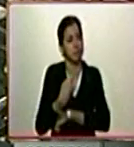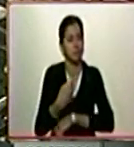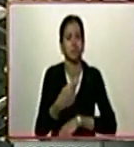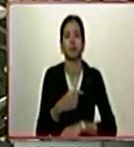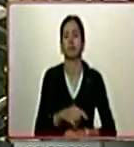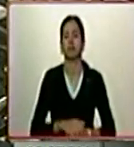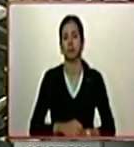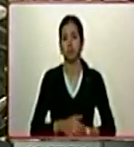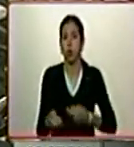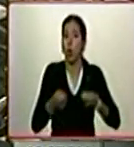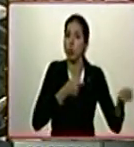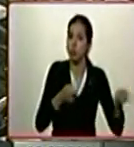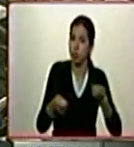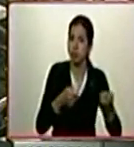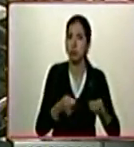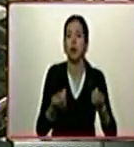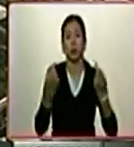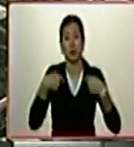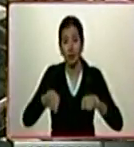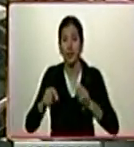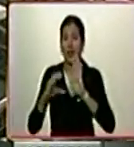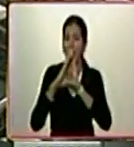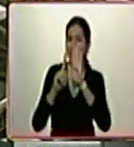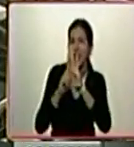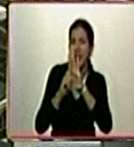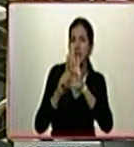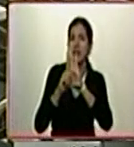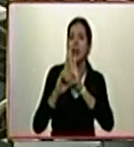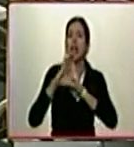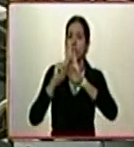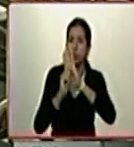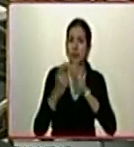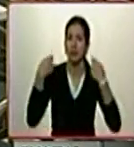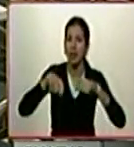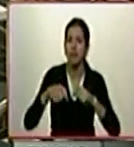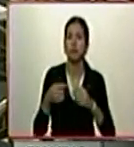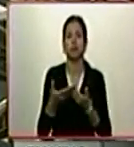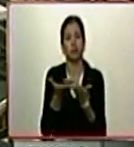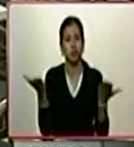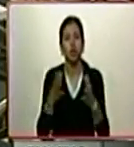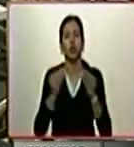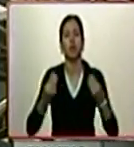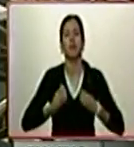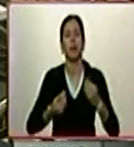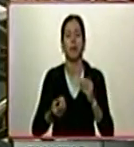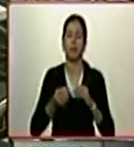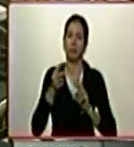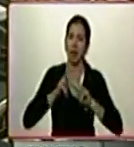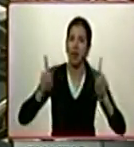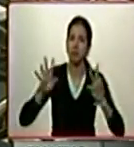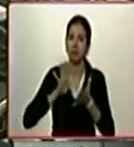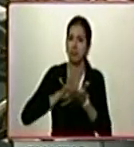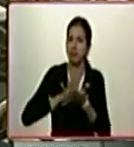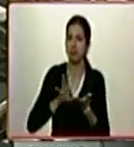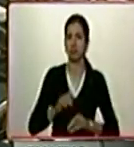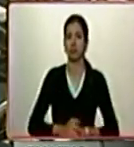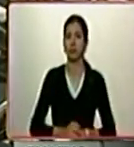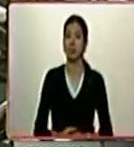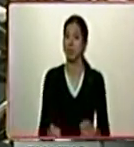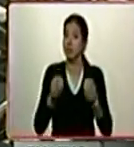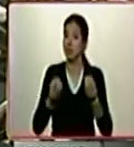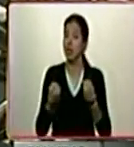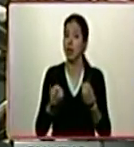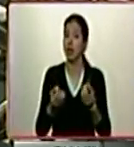para convivir en sociedades de paz, de armonía. No permitiremos el paramilitarismo, ni el contrabando de